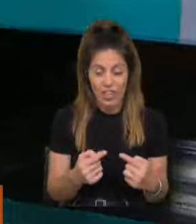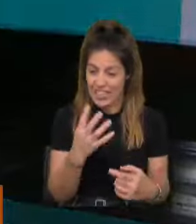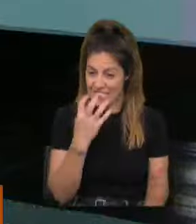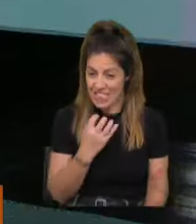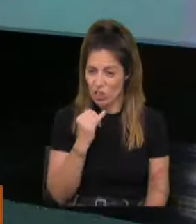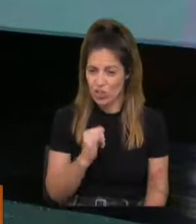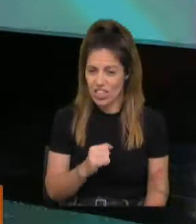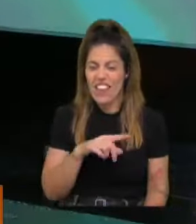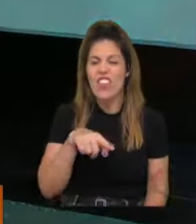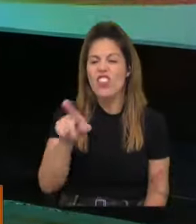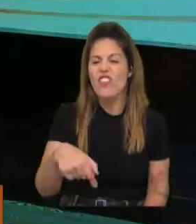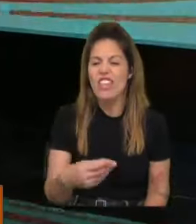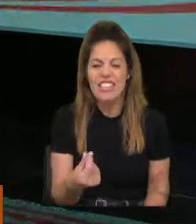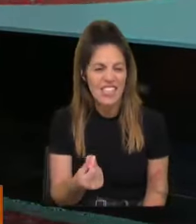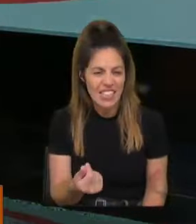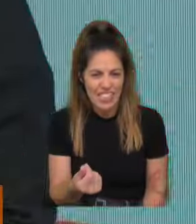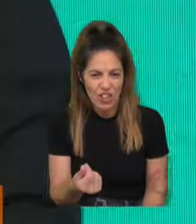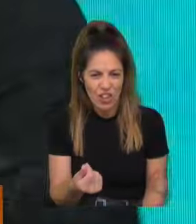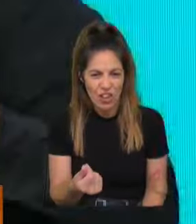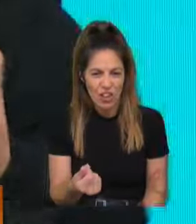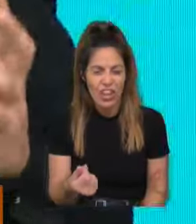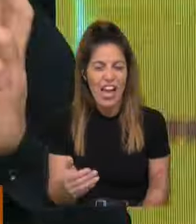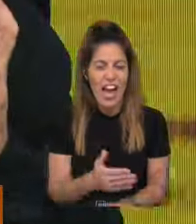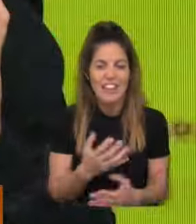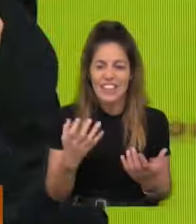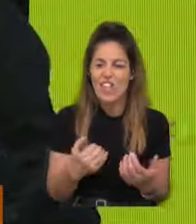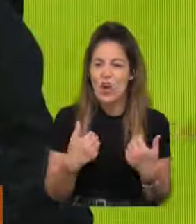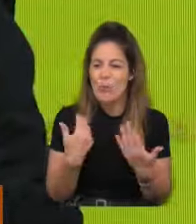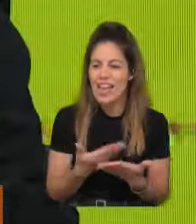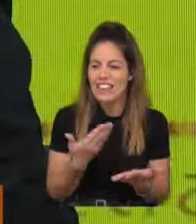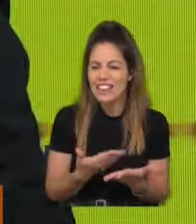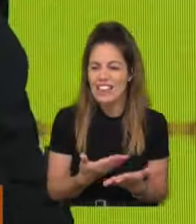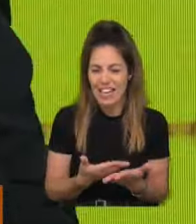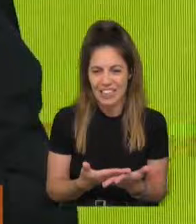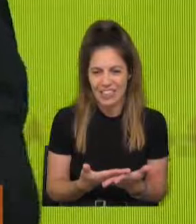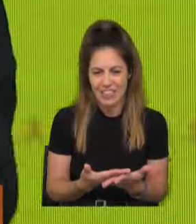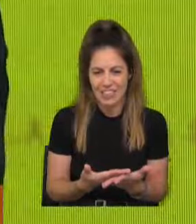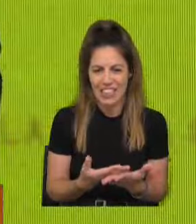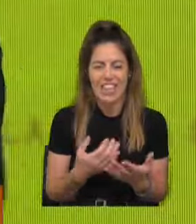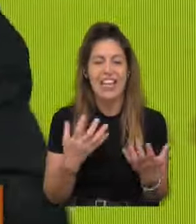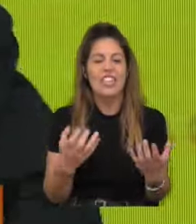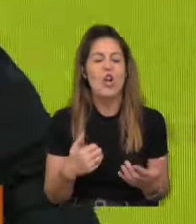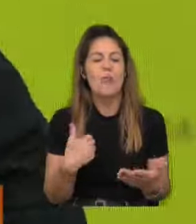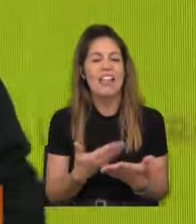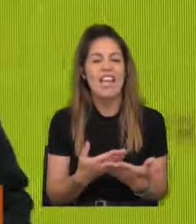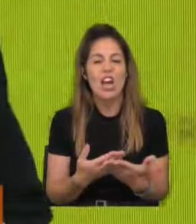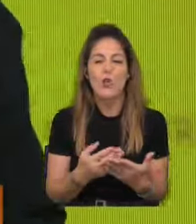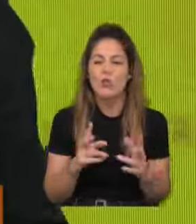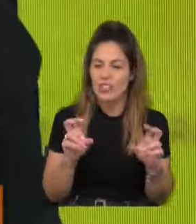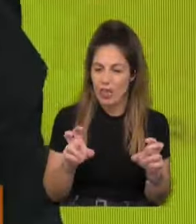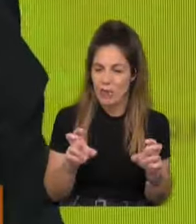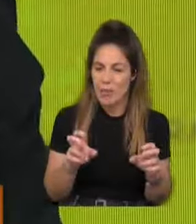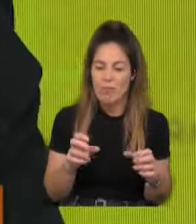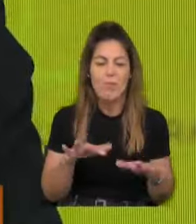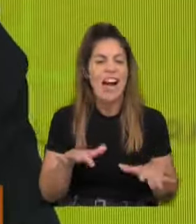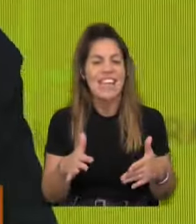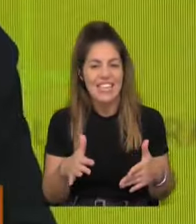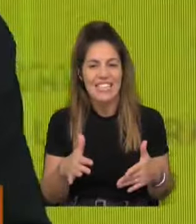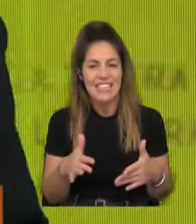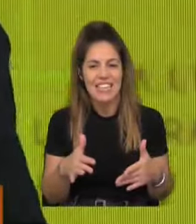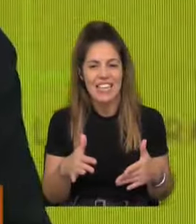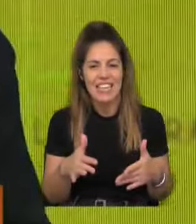pag Este sí es un debate interesante Pero antes quiero plantear una cuestión vamos al panel enseguida Quiero plantear una cuestión porque parece que hemos desheredado de la